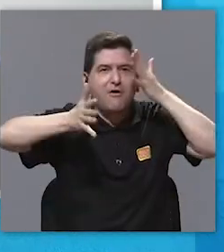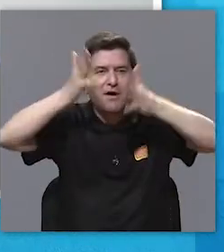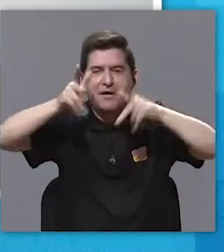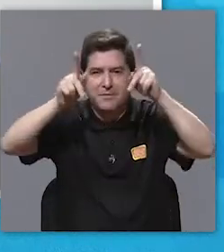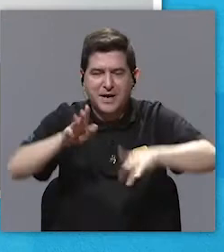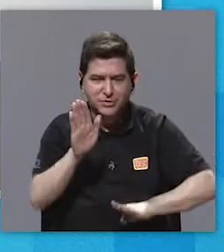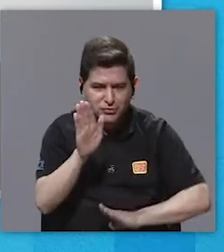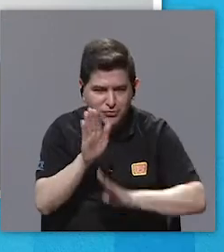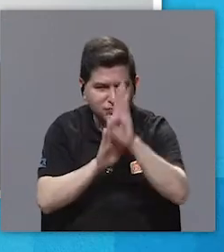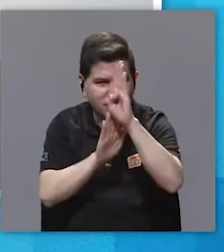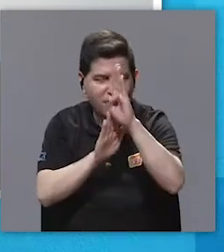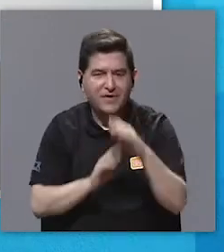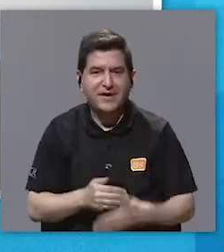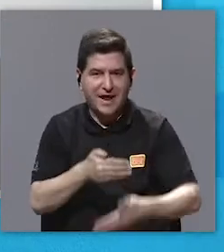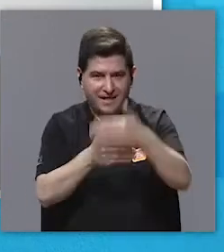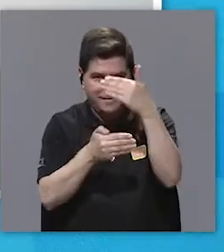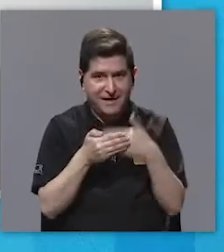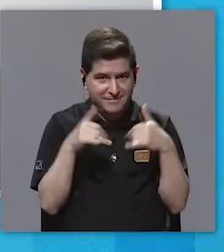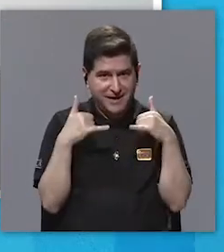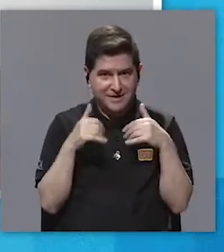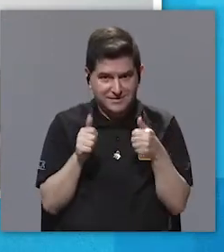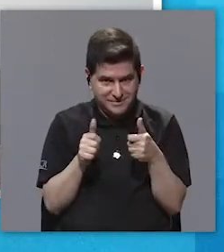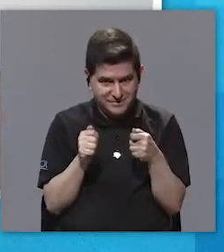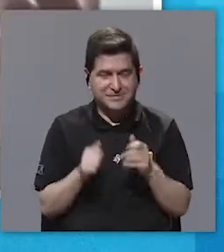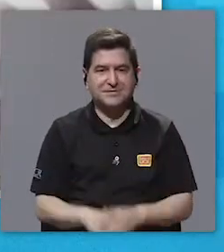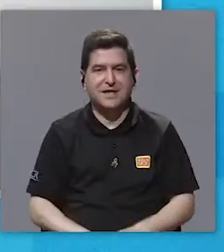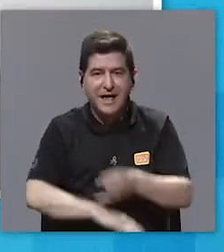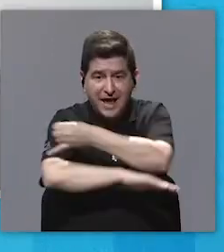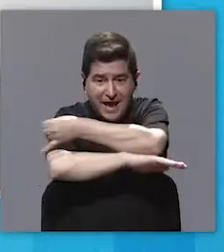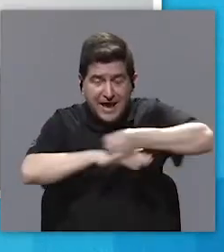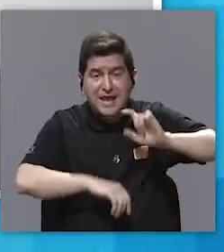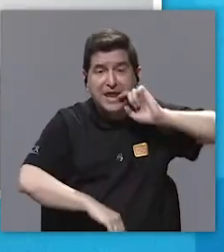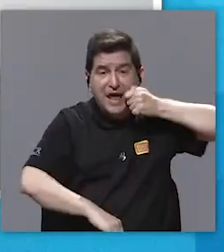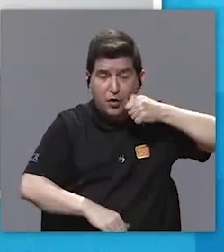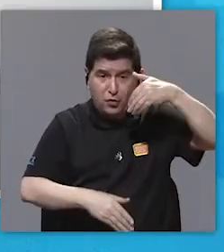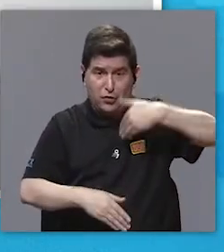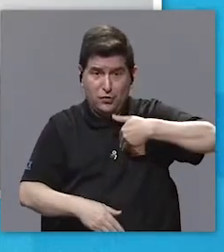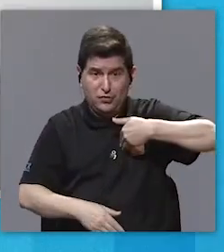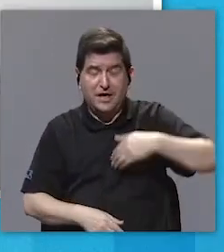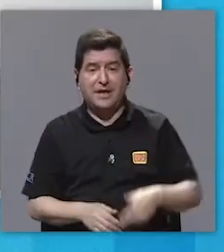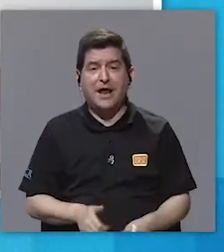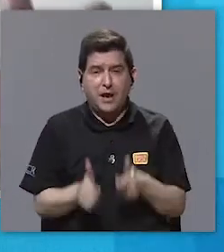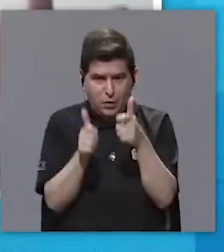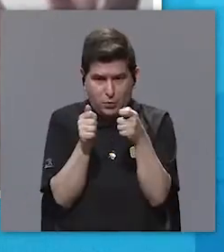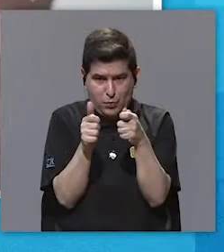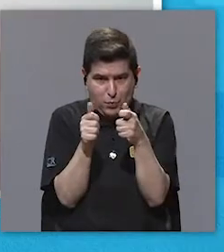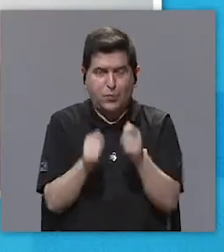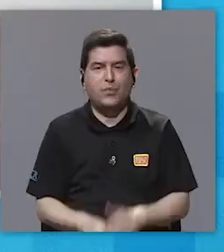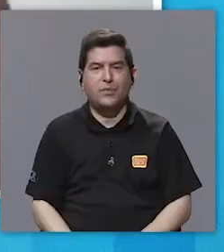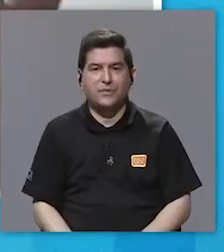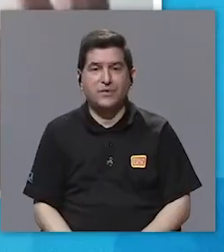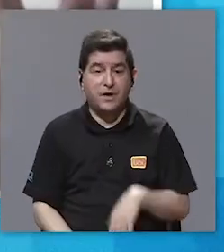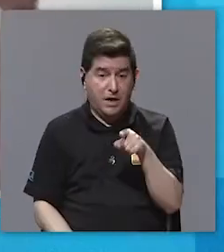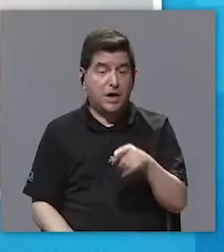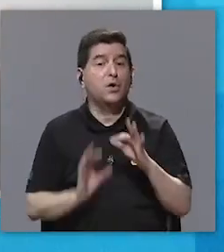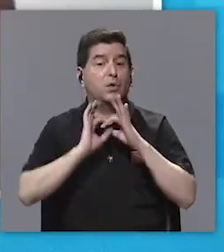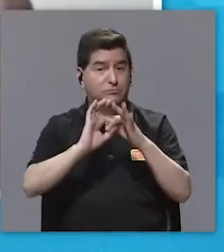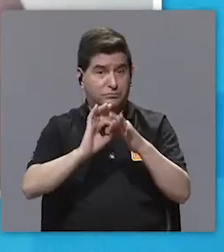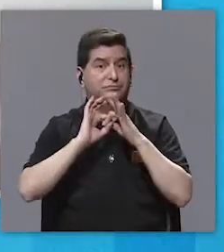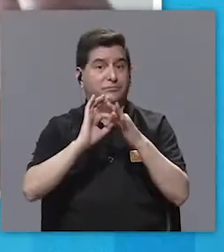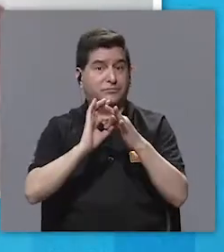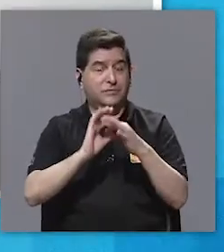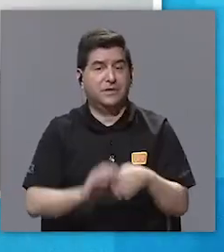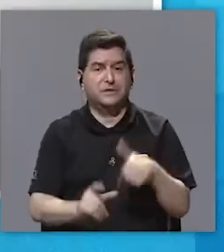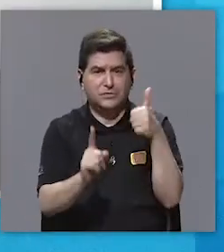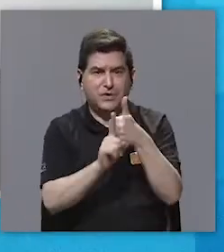quién desarrolla y está detrás verdad en la ingeniería de código que hay detrás del videojuego que tiene mucha relación no es